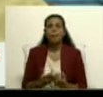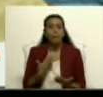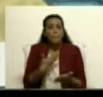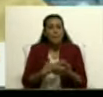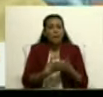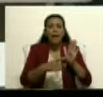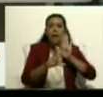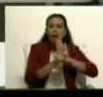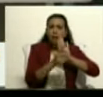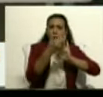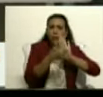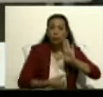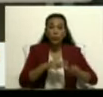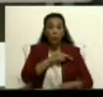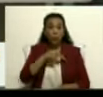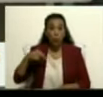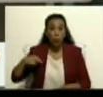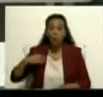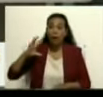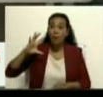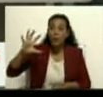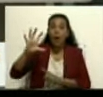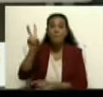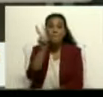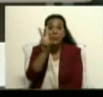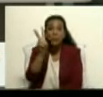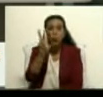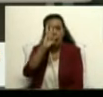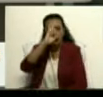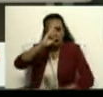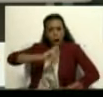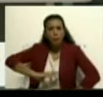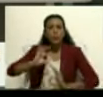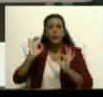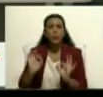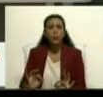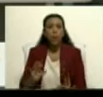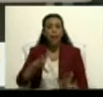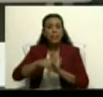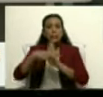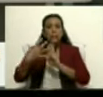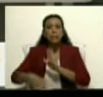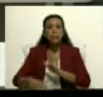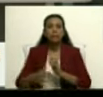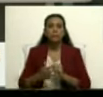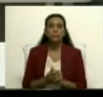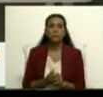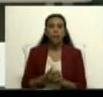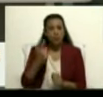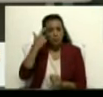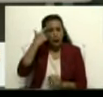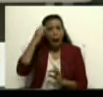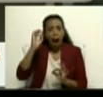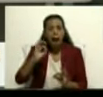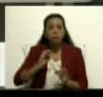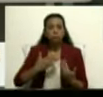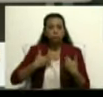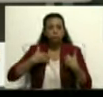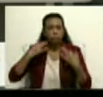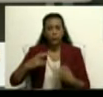argumentos. Nosotros como nación debemos hacer respetar nuestra capacidad de